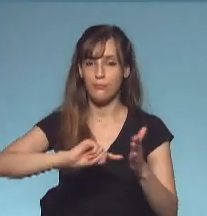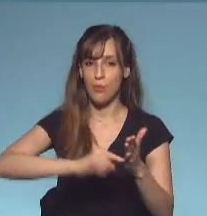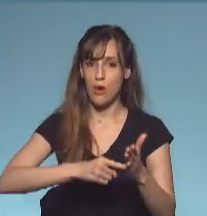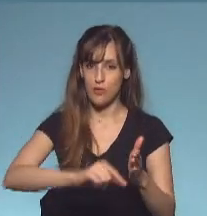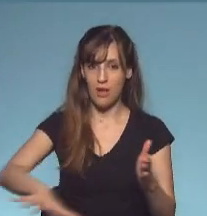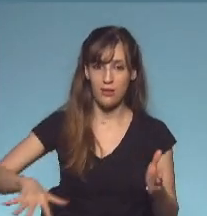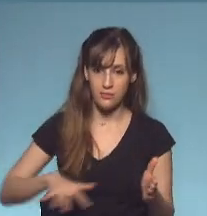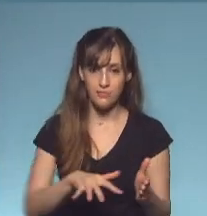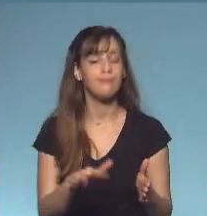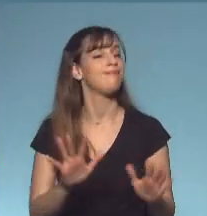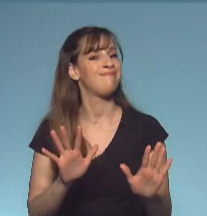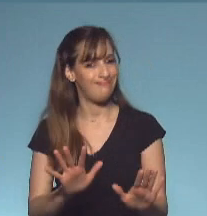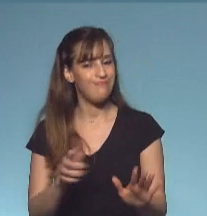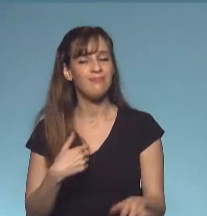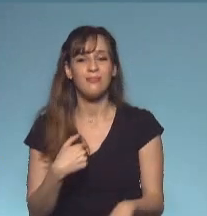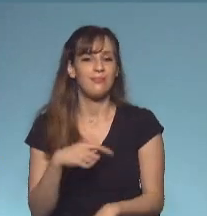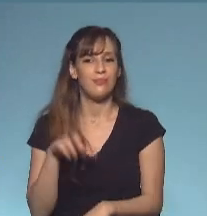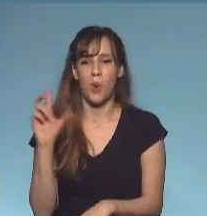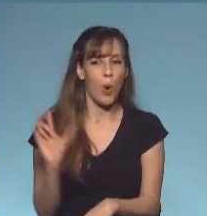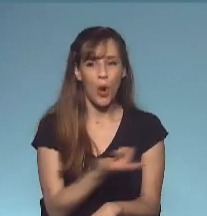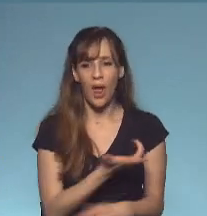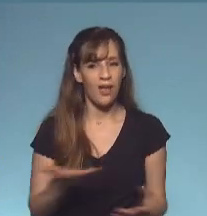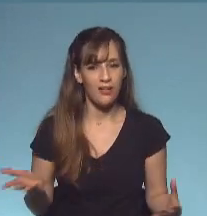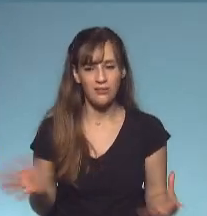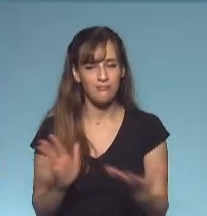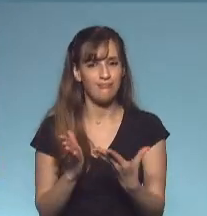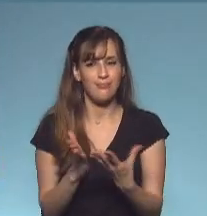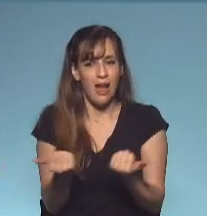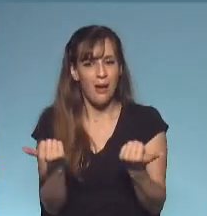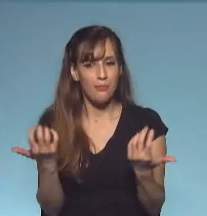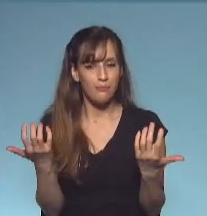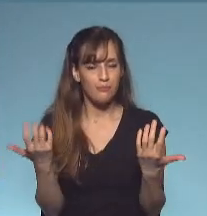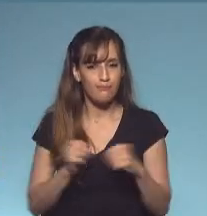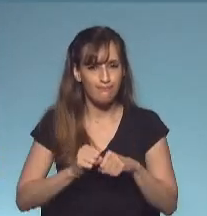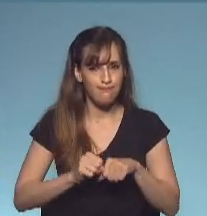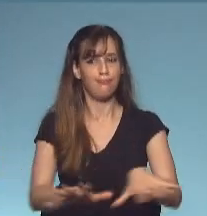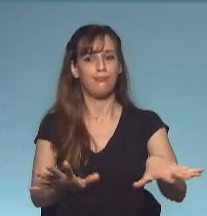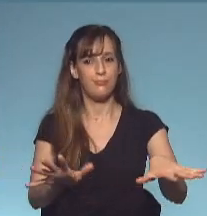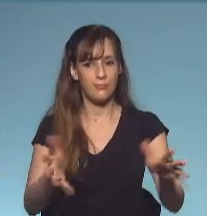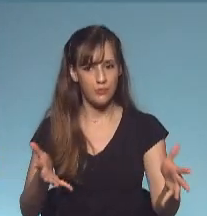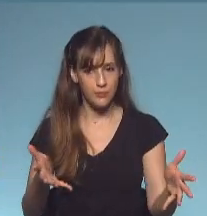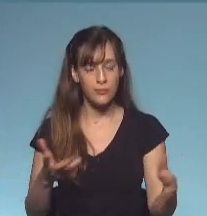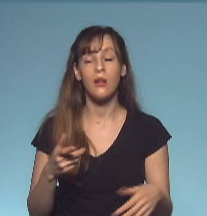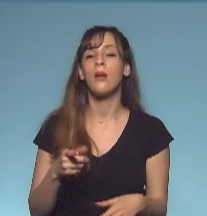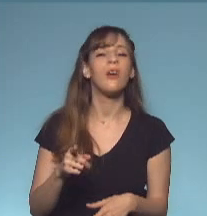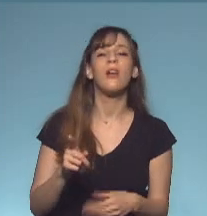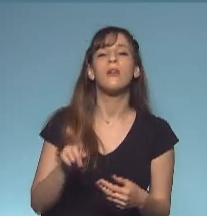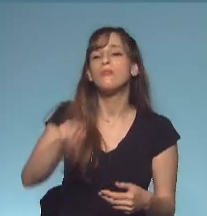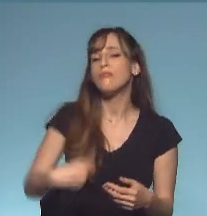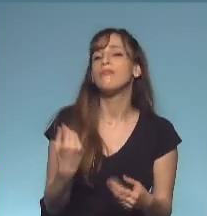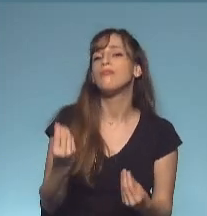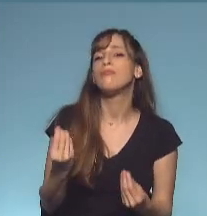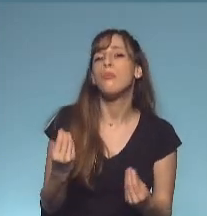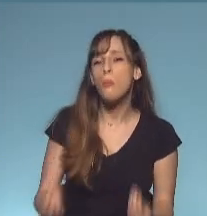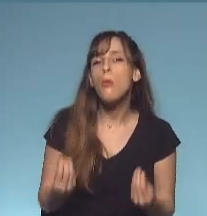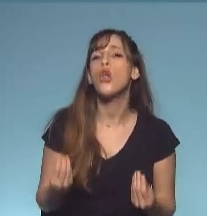con esto, es impresionante la velocidad con la que están creciendo los contagios. ¿A qué obedece esta situación? Y